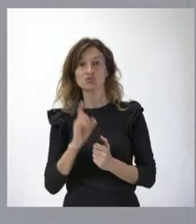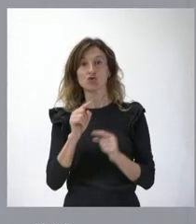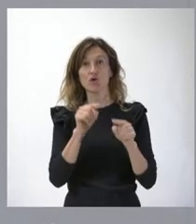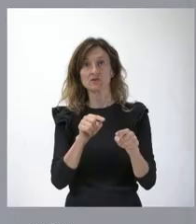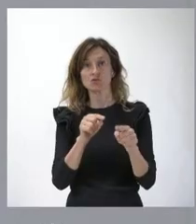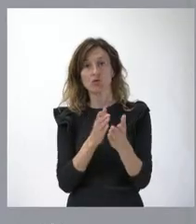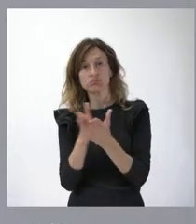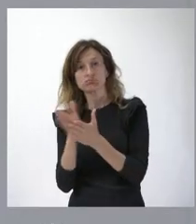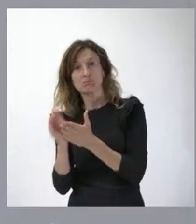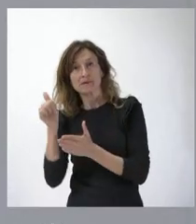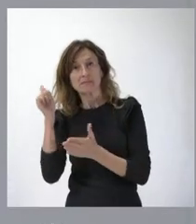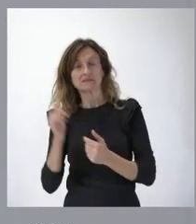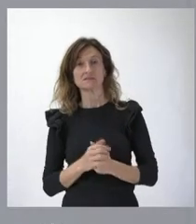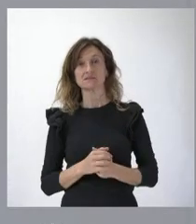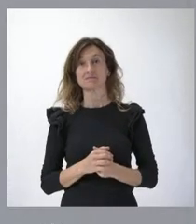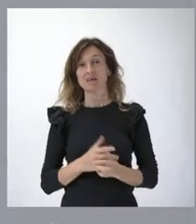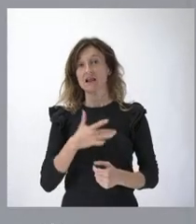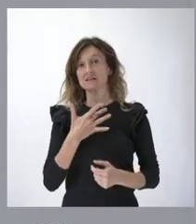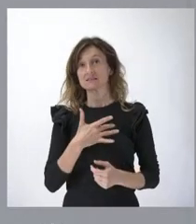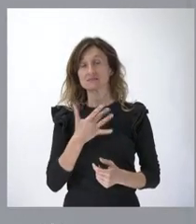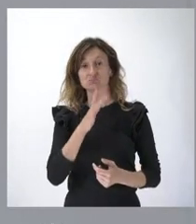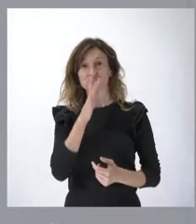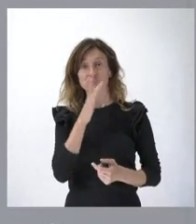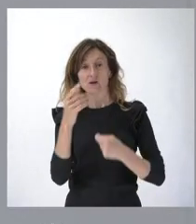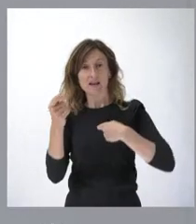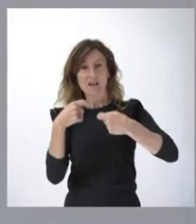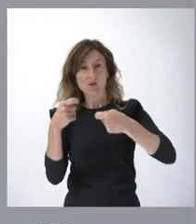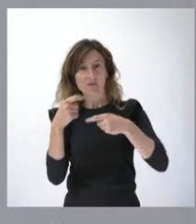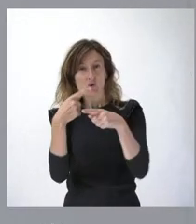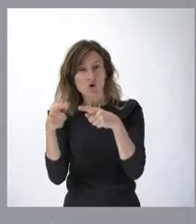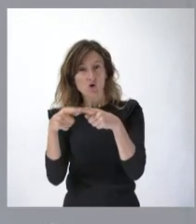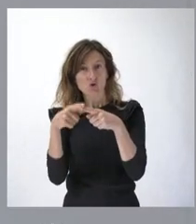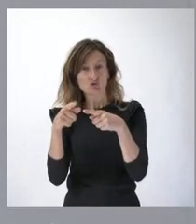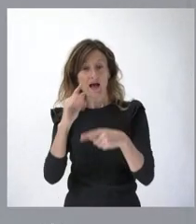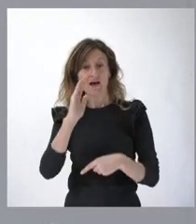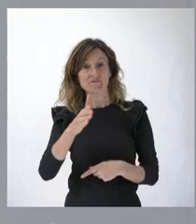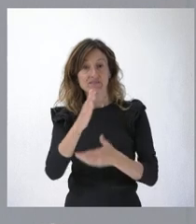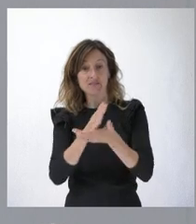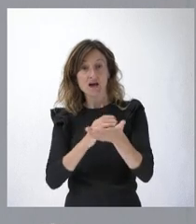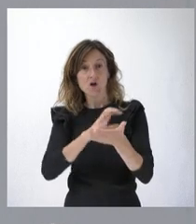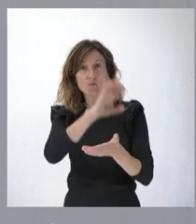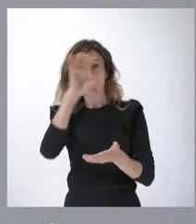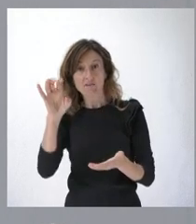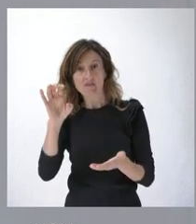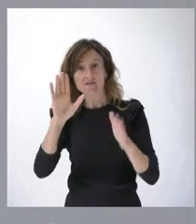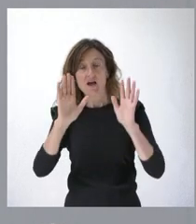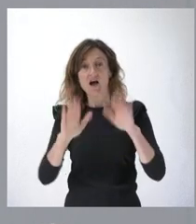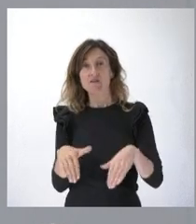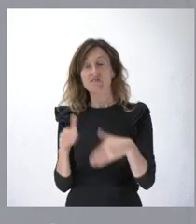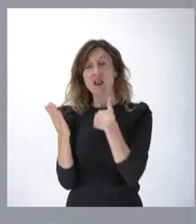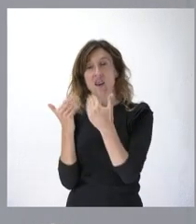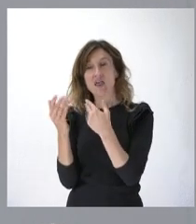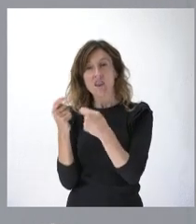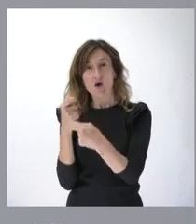más cosas detrás pero desgraciadamente vemos que están negándose cosas que afectan a todas las comunidades otomas y se está negociando